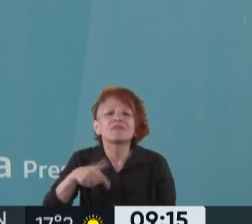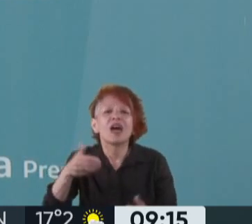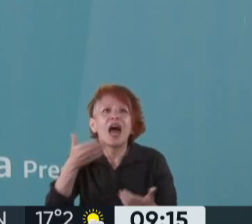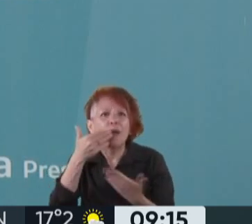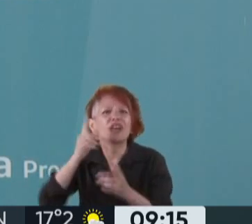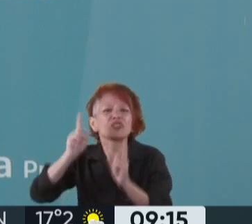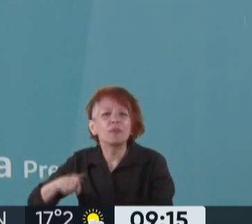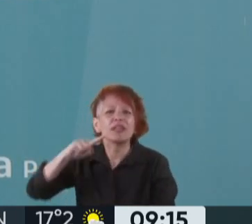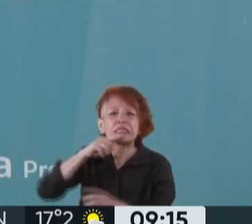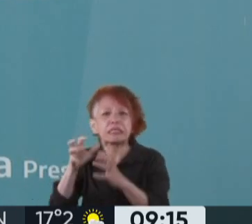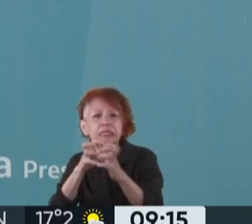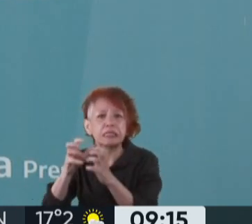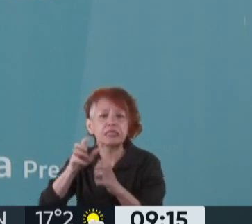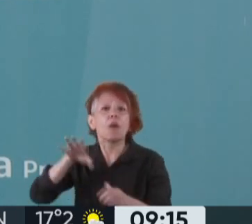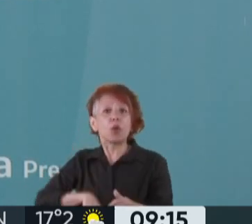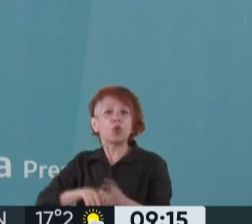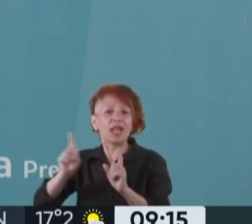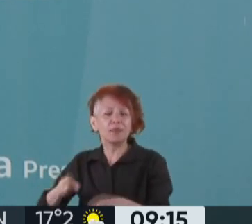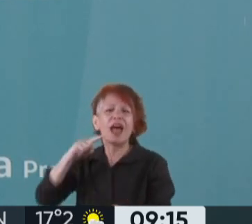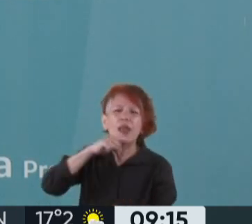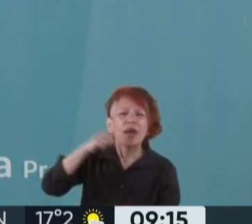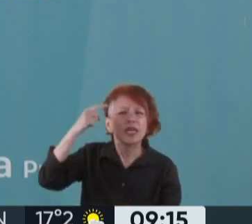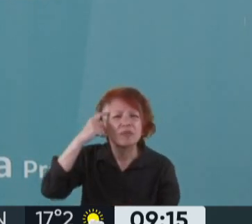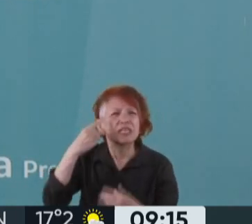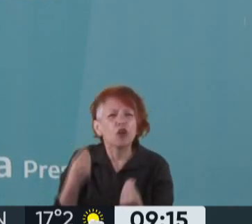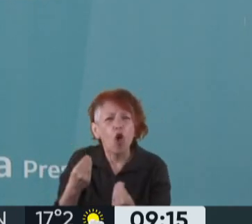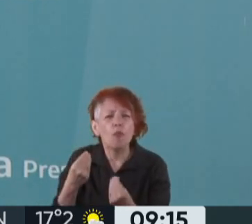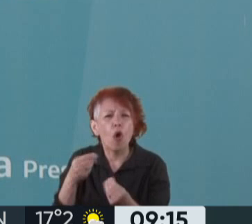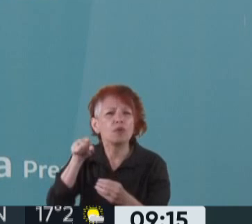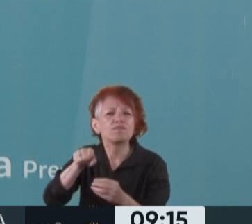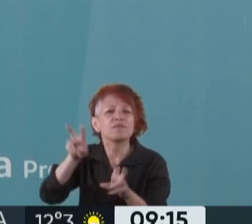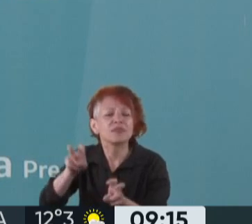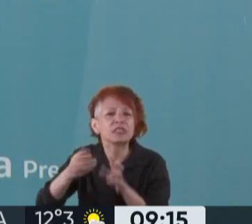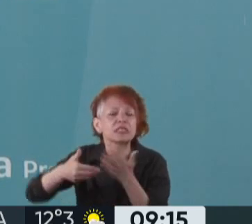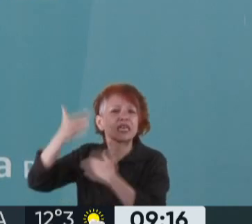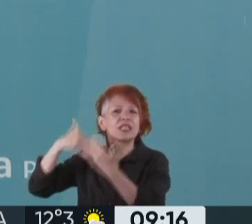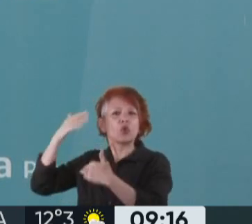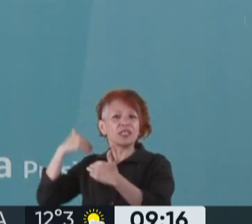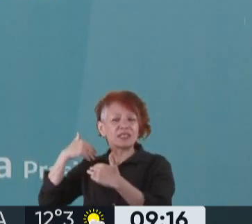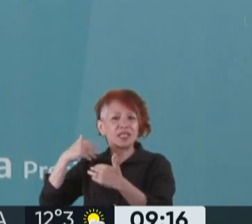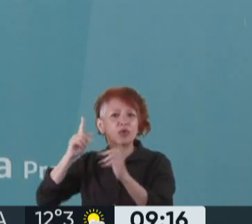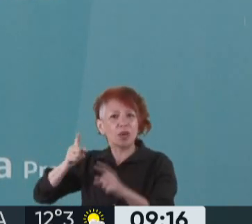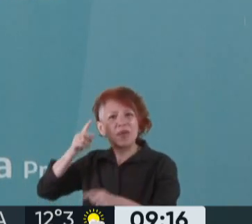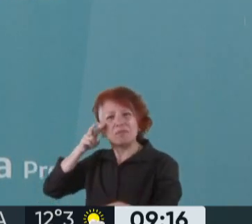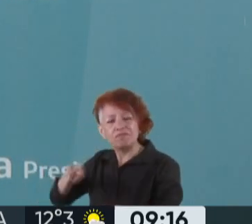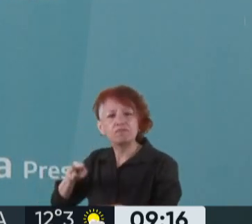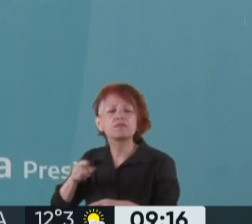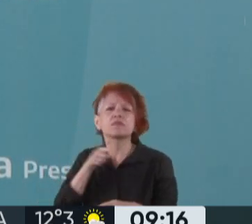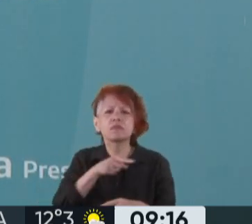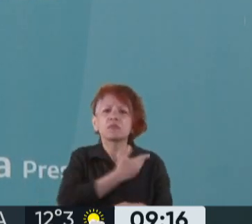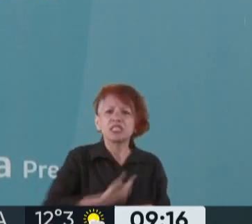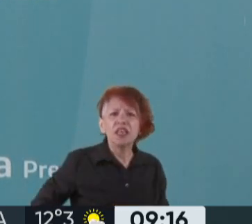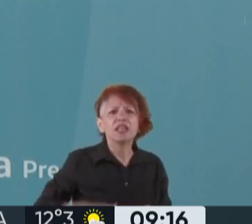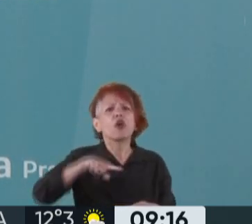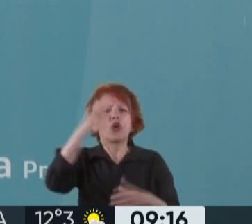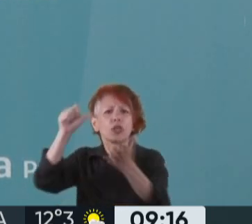en Alemania y en Portugal, en Alemania incluso pensando en ser retroactivos. Es un tema que el presidente habla con los líderes internacionales cuando se encuentra